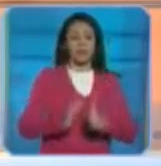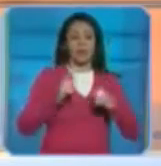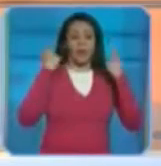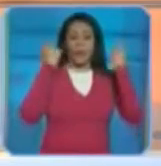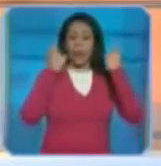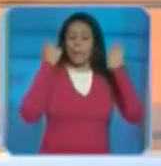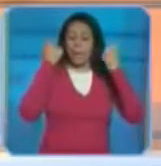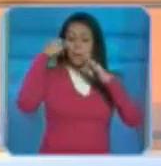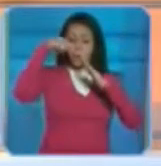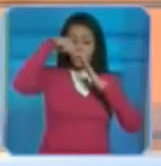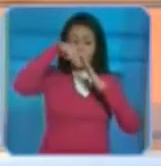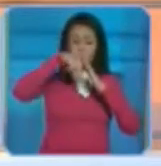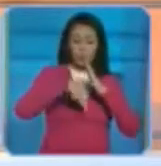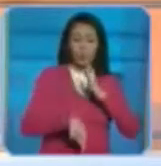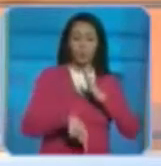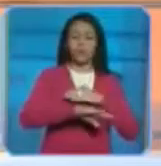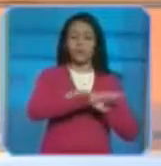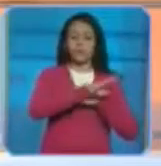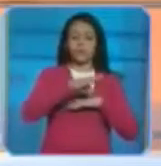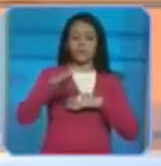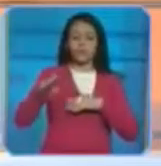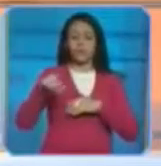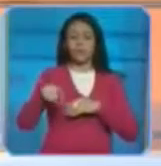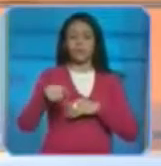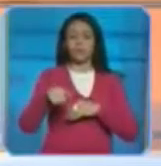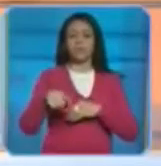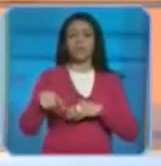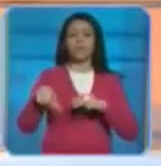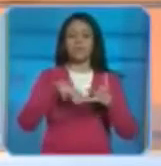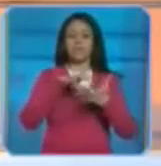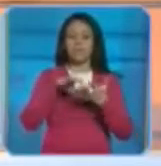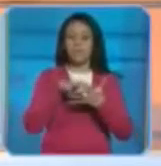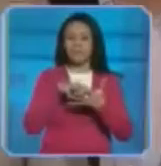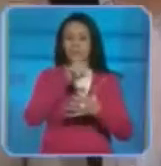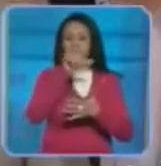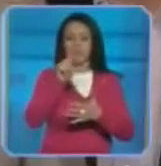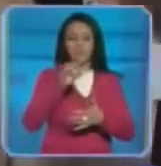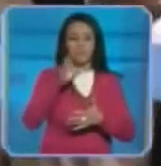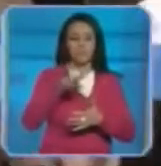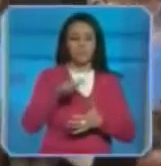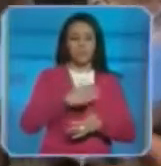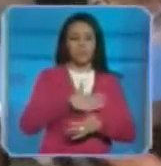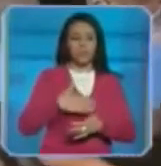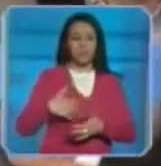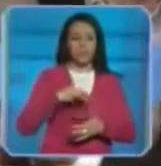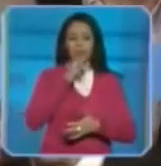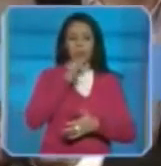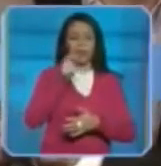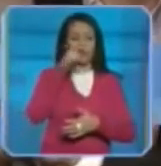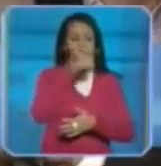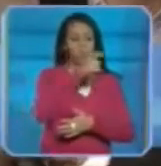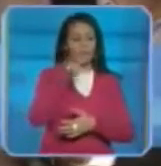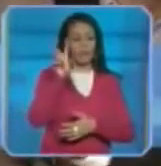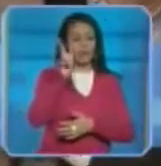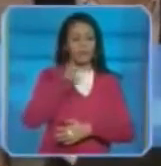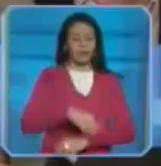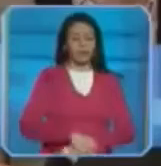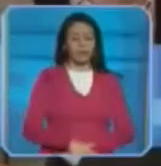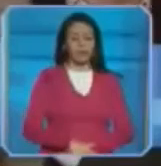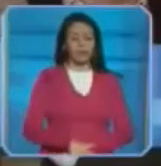campañas exploratorias en zonas marítimas en reclamación queremos informarle al pueblo de venezuela